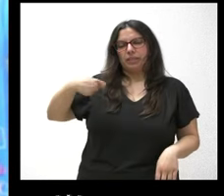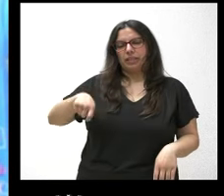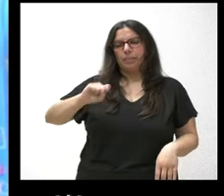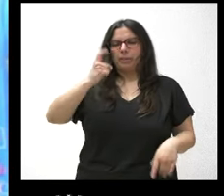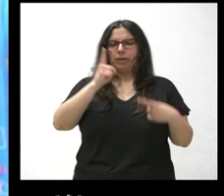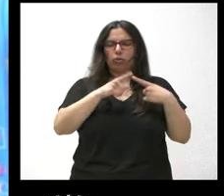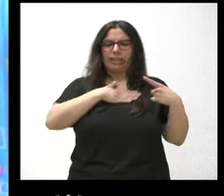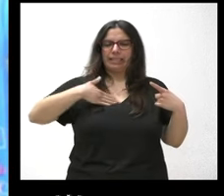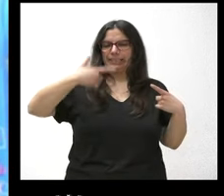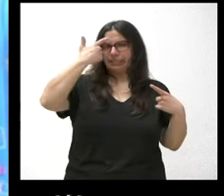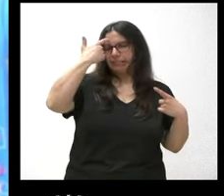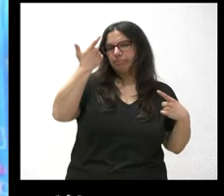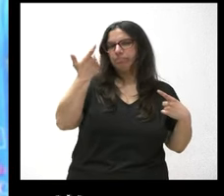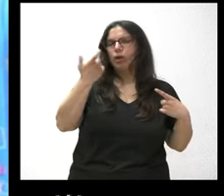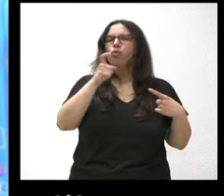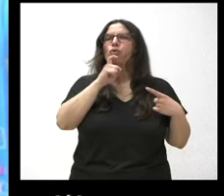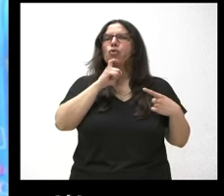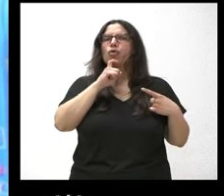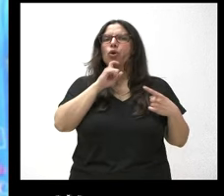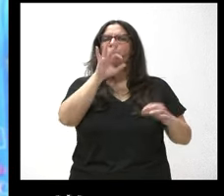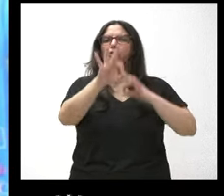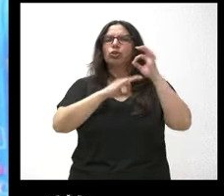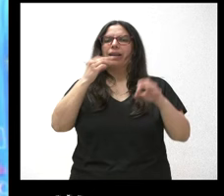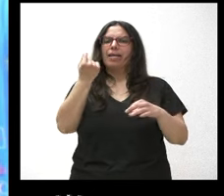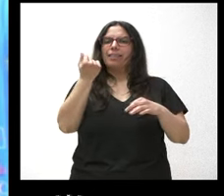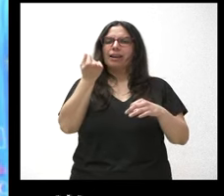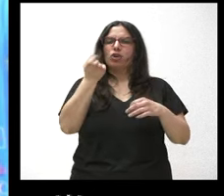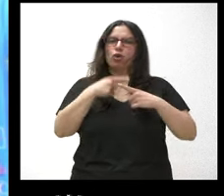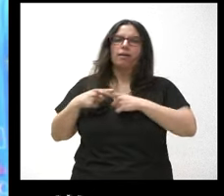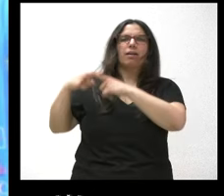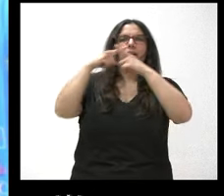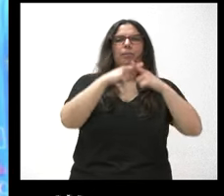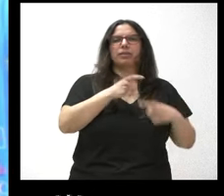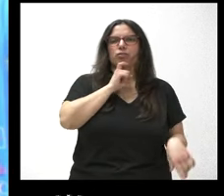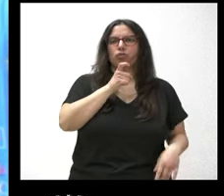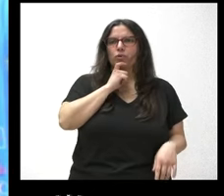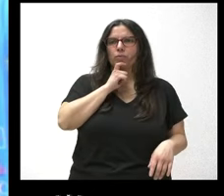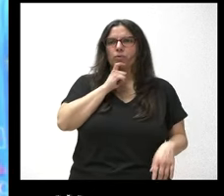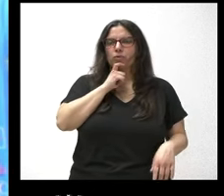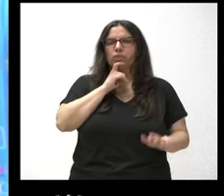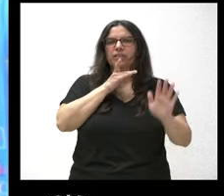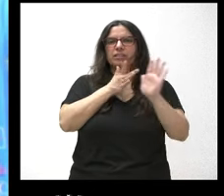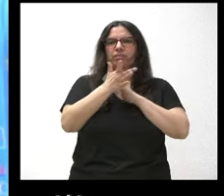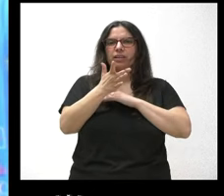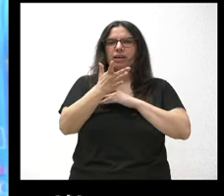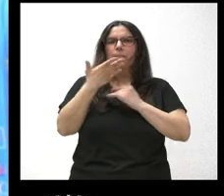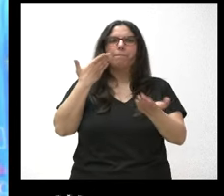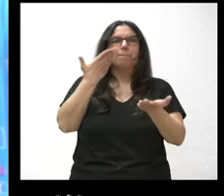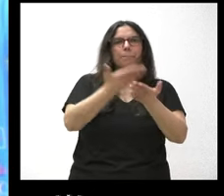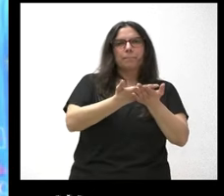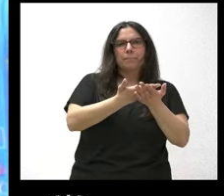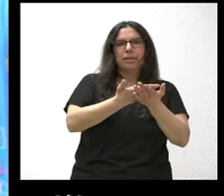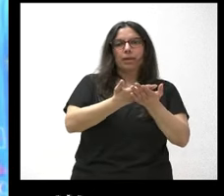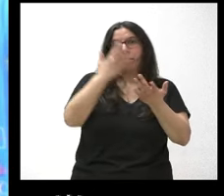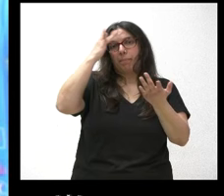querría saber cómo se va a articular este reparto de las ayudas. Es decir, en primer lugar, ¿quién va a poder solicitar? Entiendo que a partir de